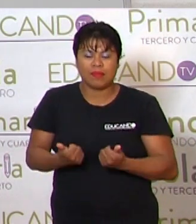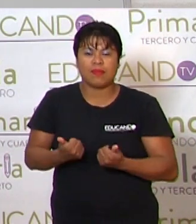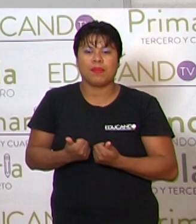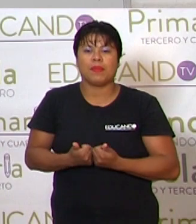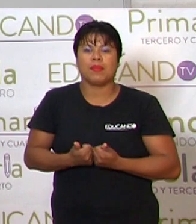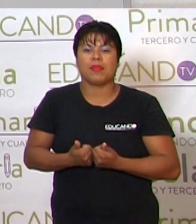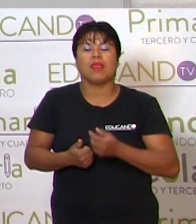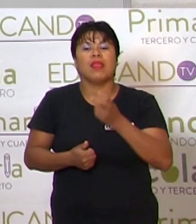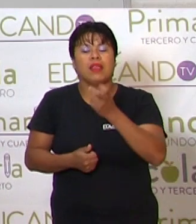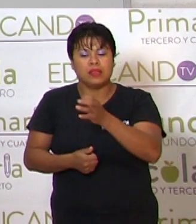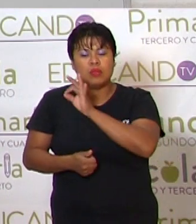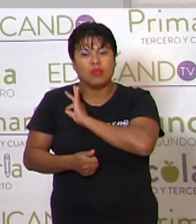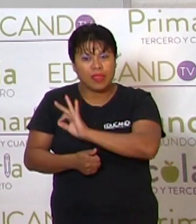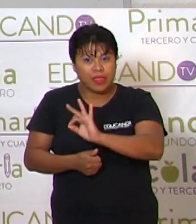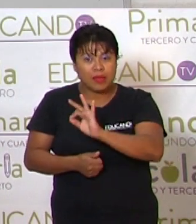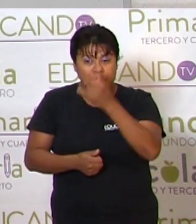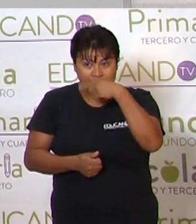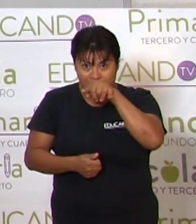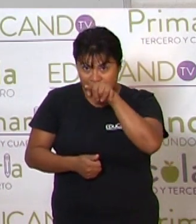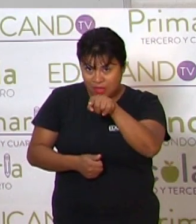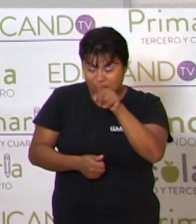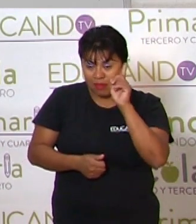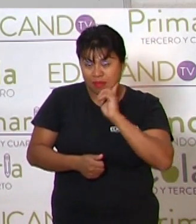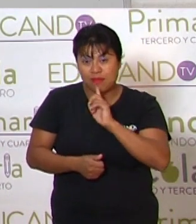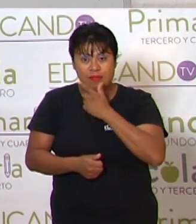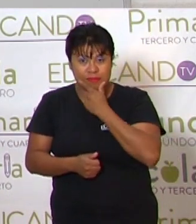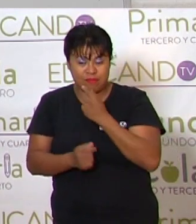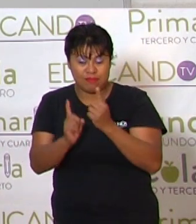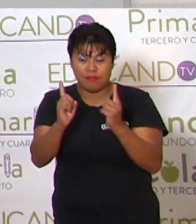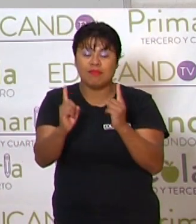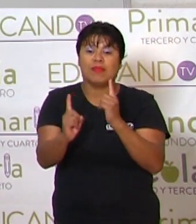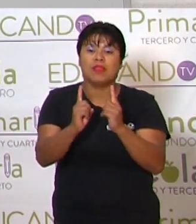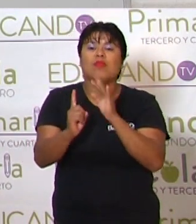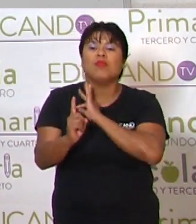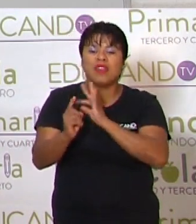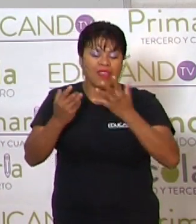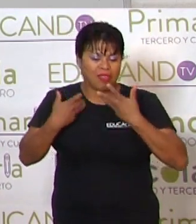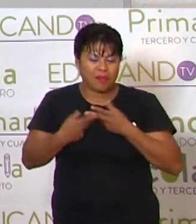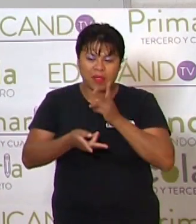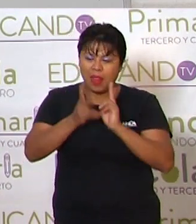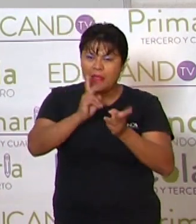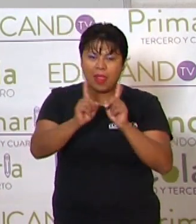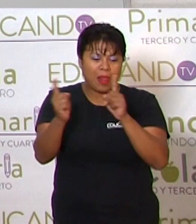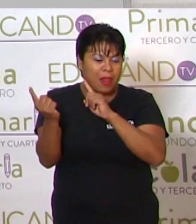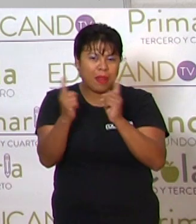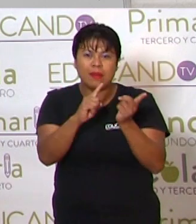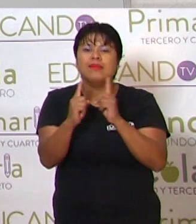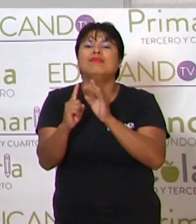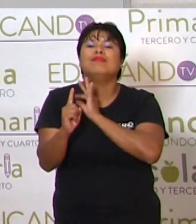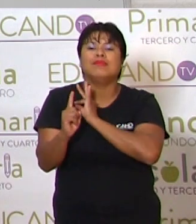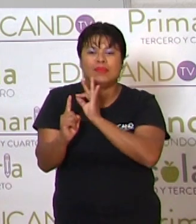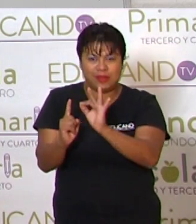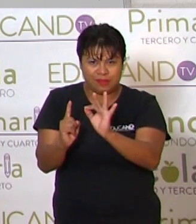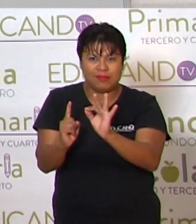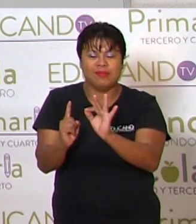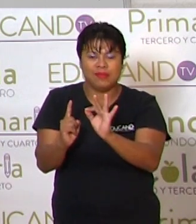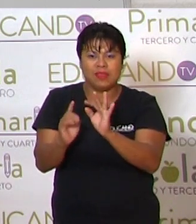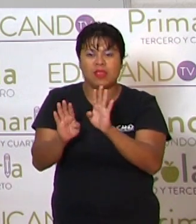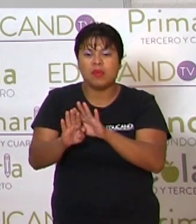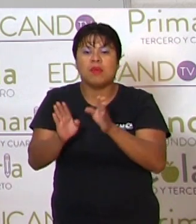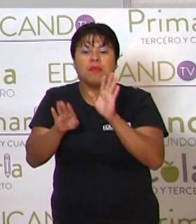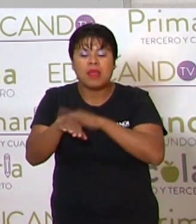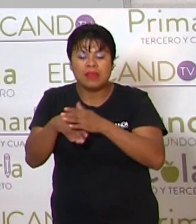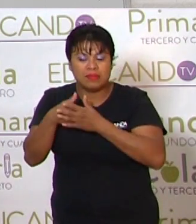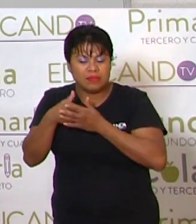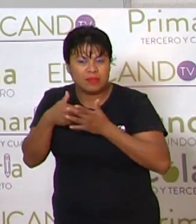coloquial, la cual te va a permitir a ti, niño o niña, que te entiendan, pero sobre todo, poder tener un gabaje más